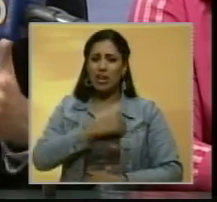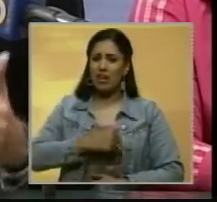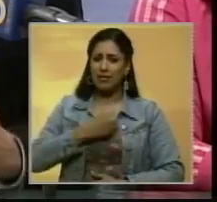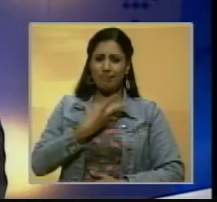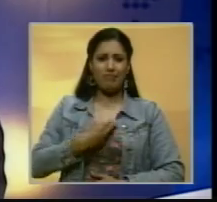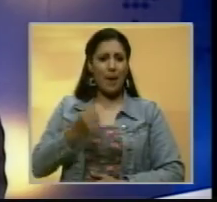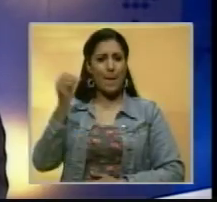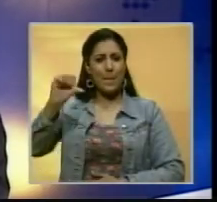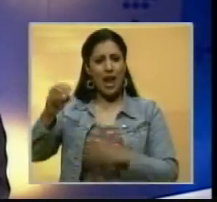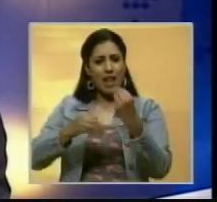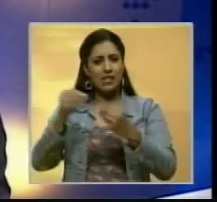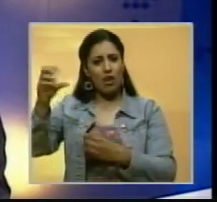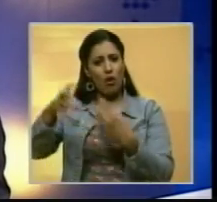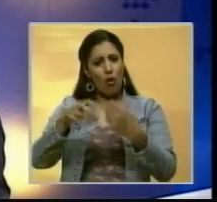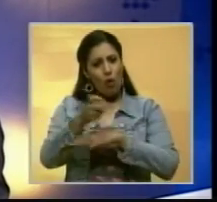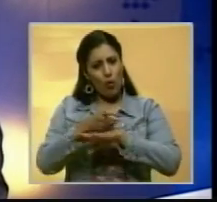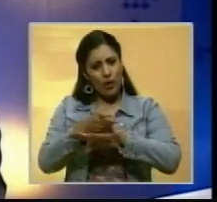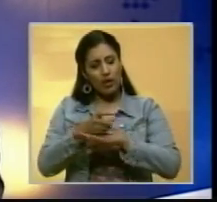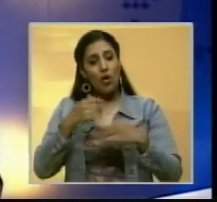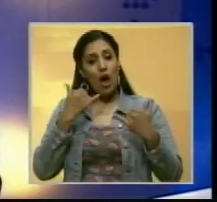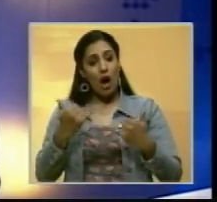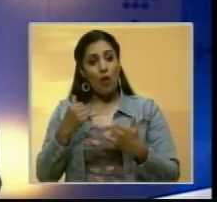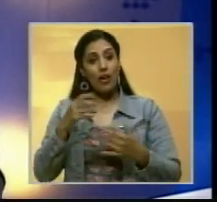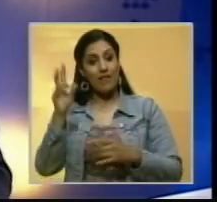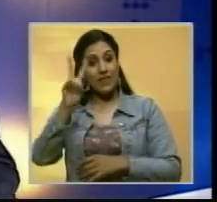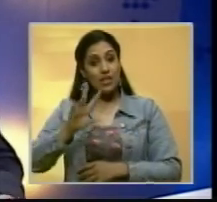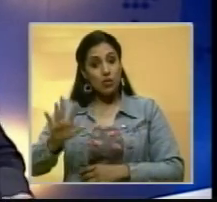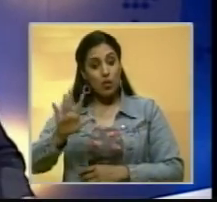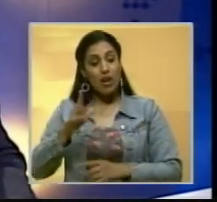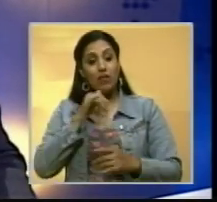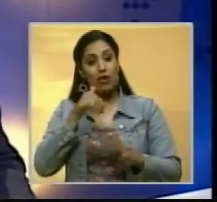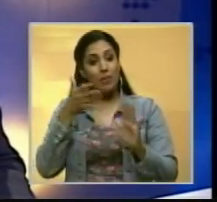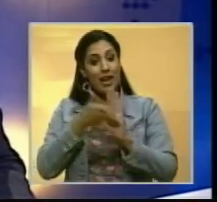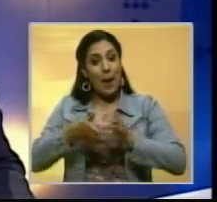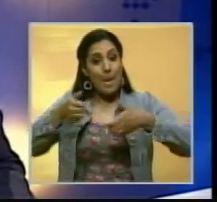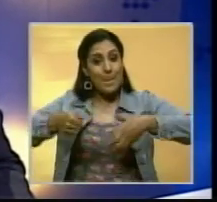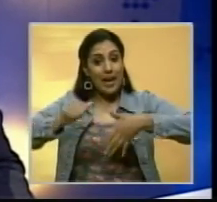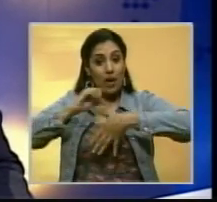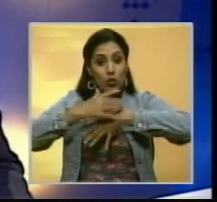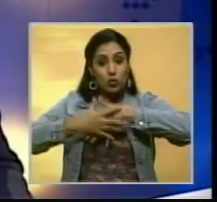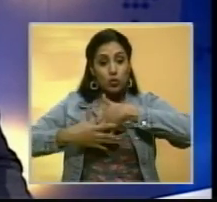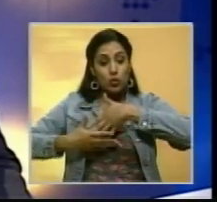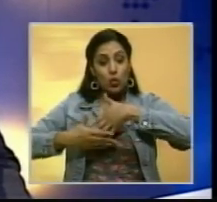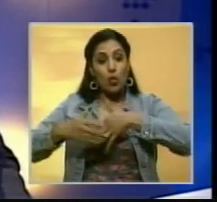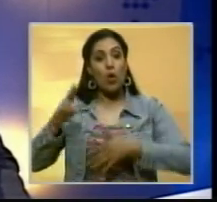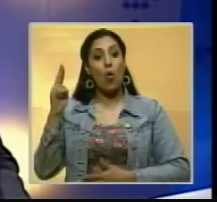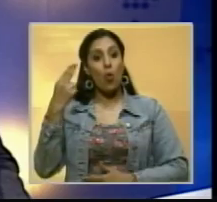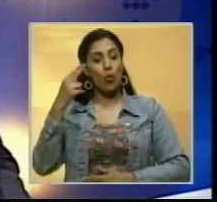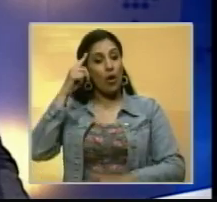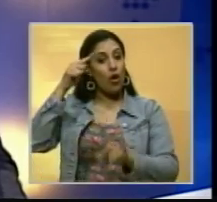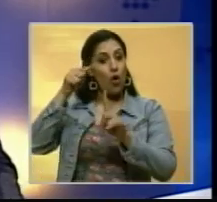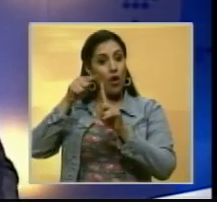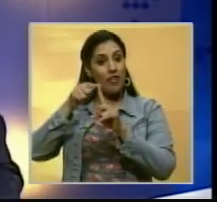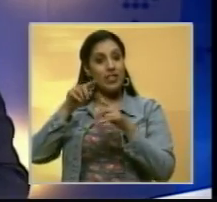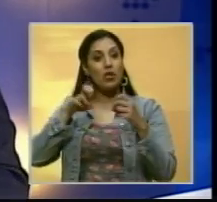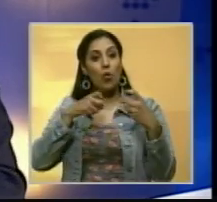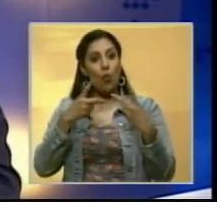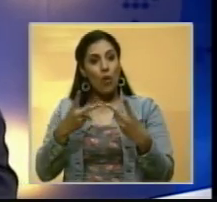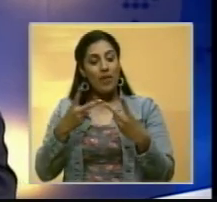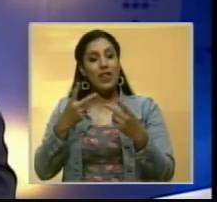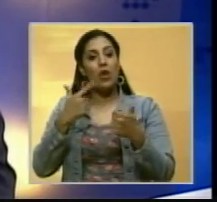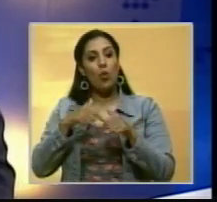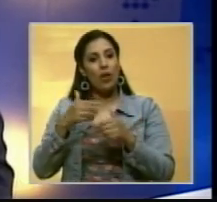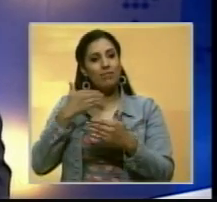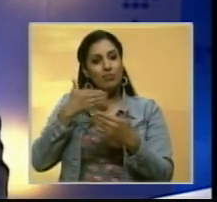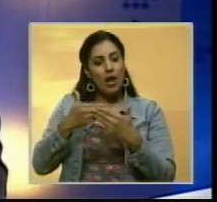lamentable. Venezuela convocó a una reunión de coordinadores del Mercosur para hoy en Montevideo, Uruguay, con el fin de concertar los desafíos